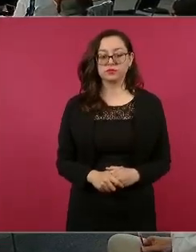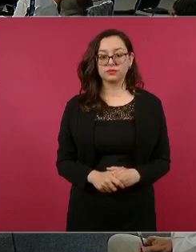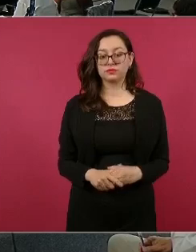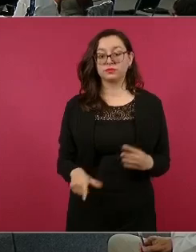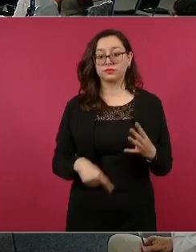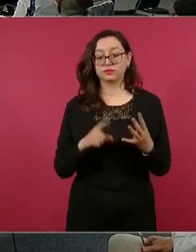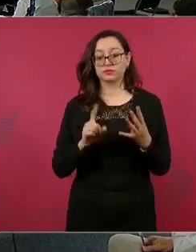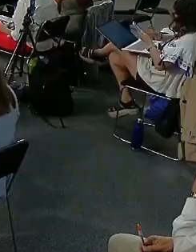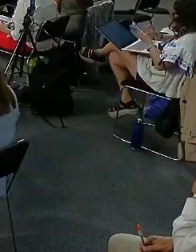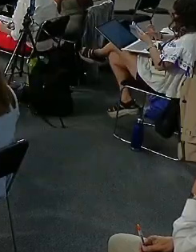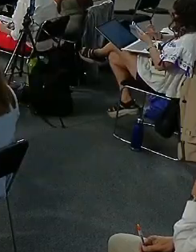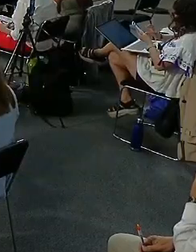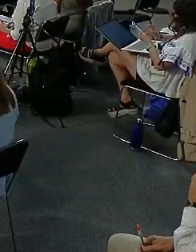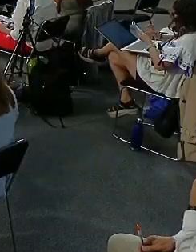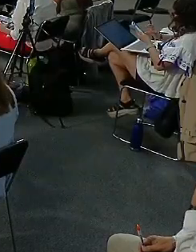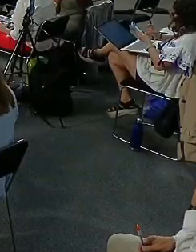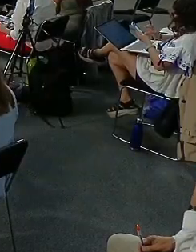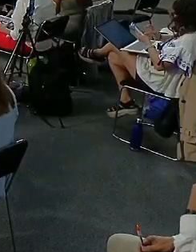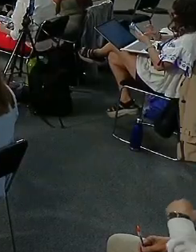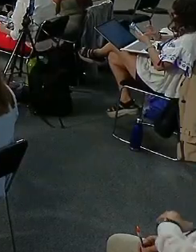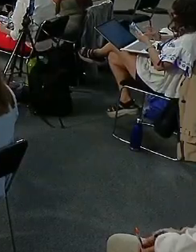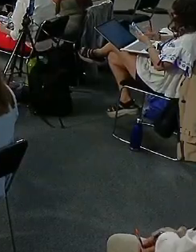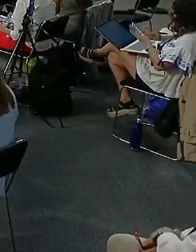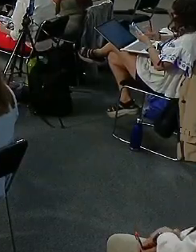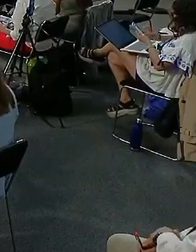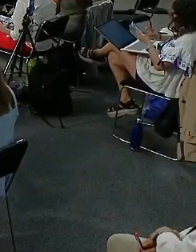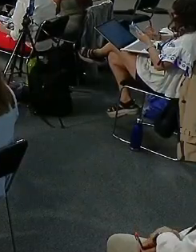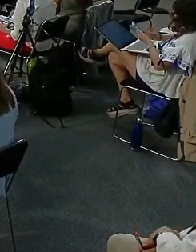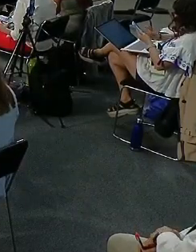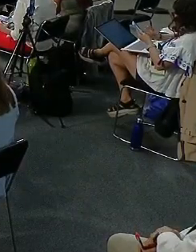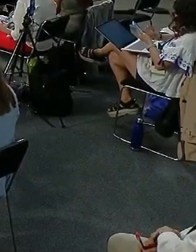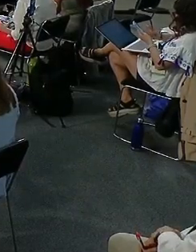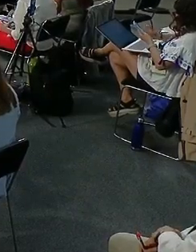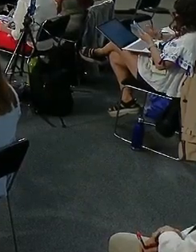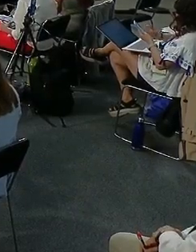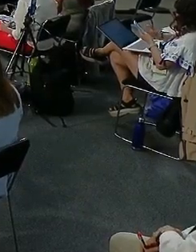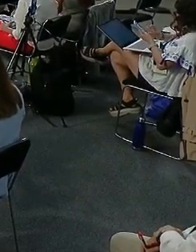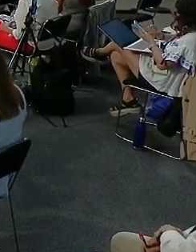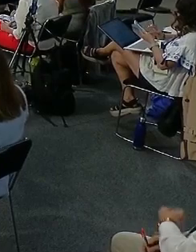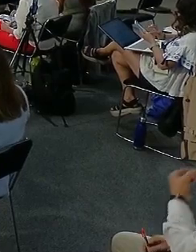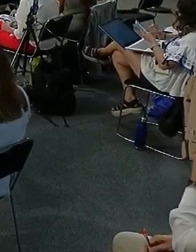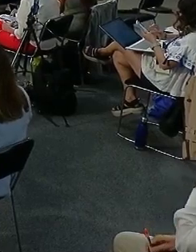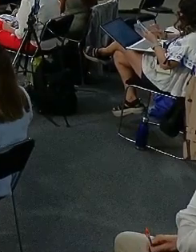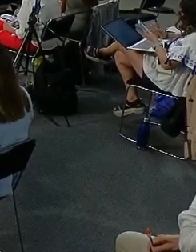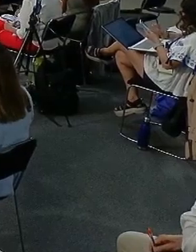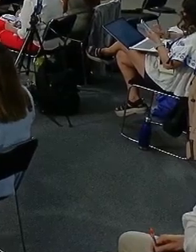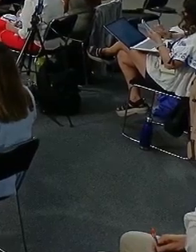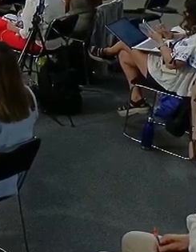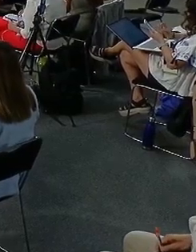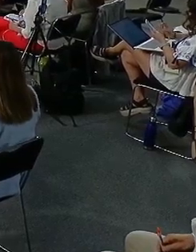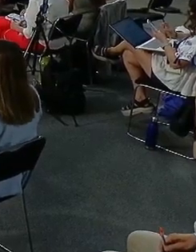Los apoyos directos a pescadores, campesinos, los precios de garantía, los fertilizantes gratuitos.